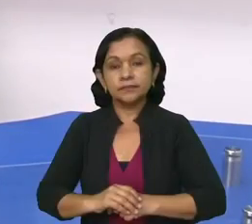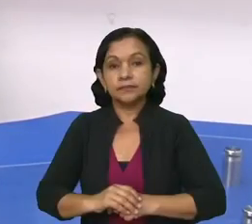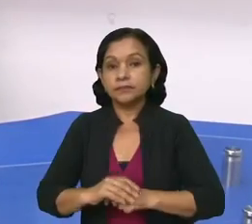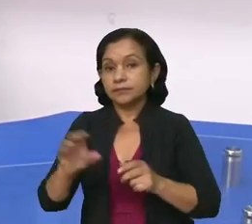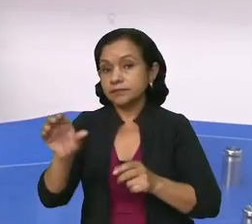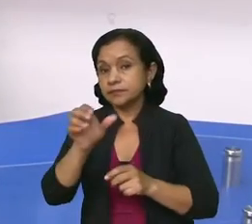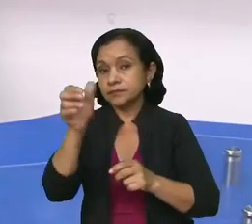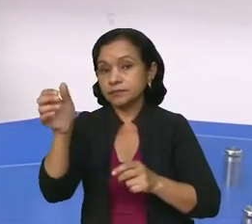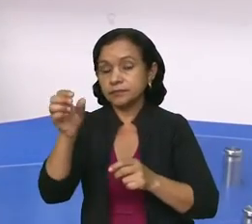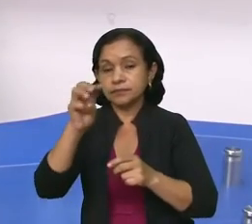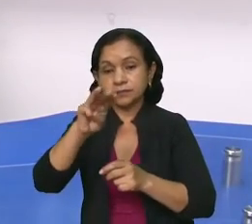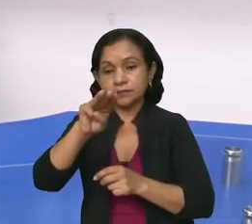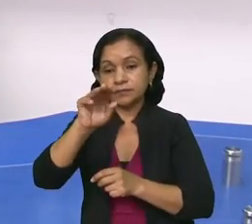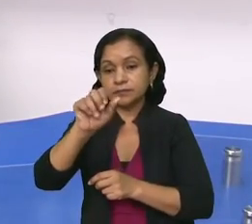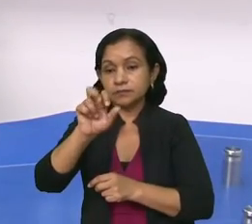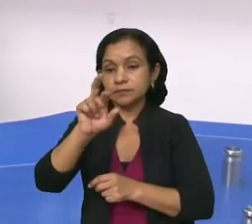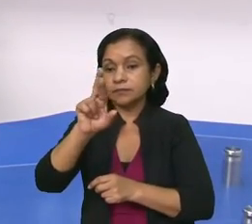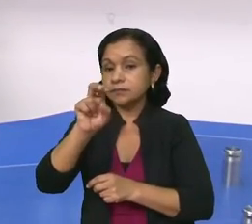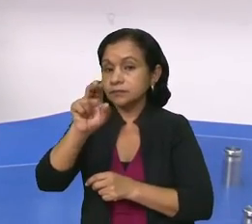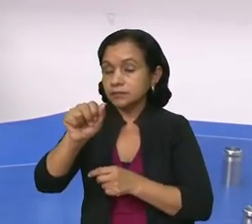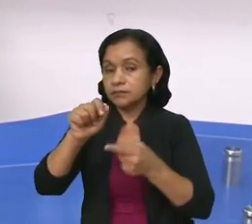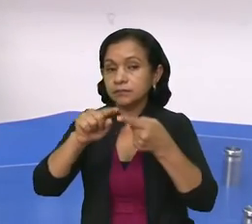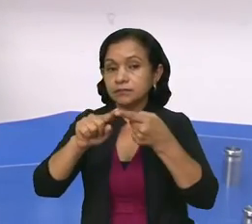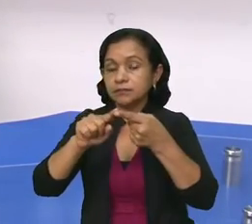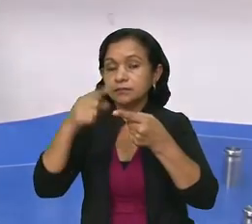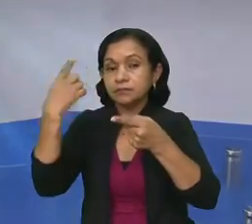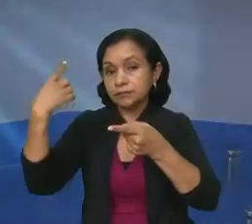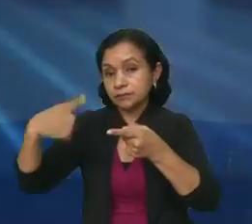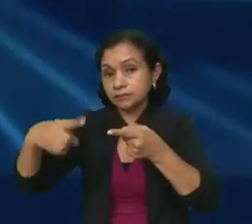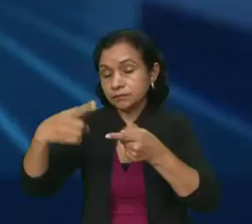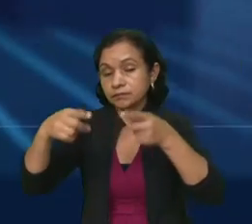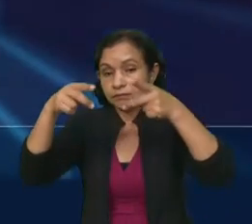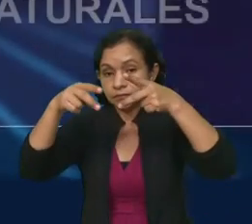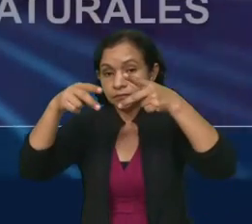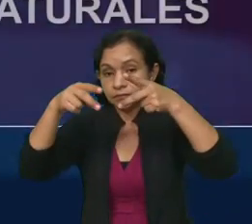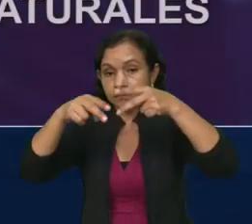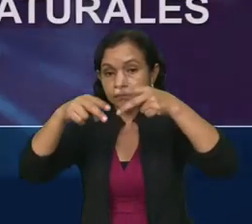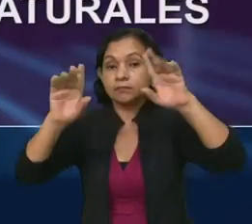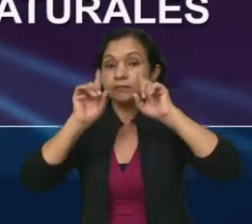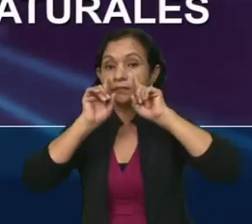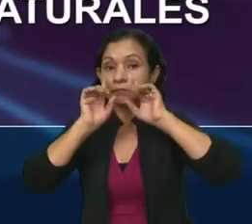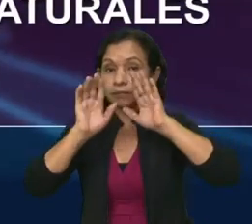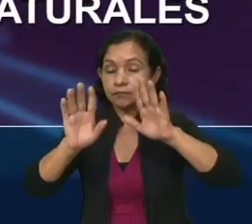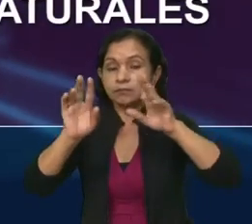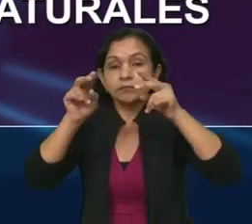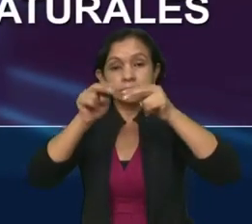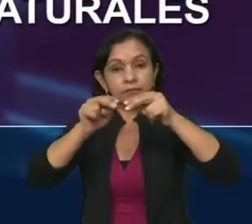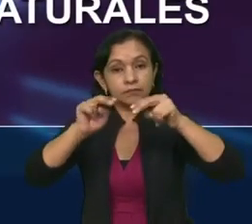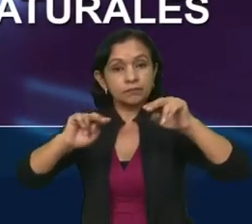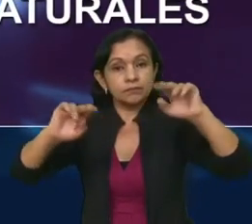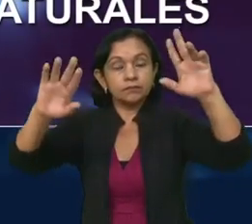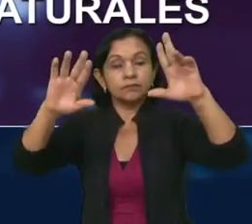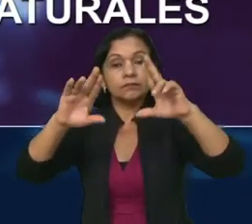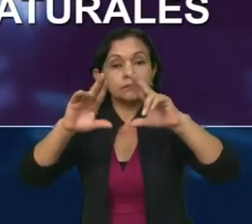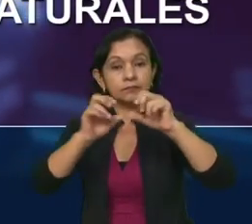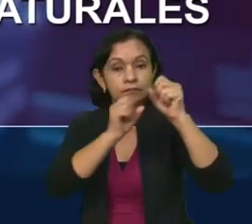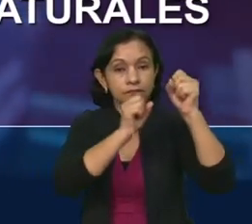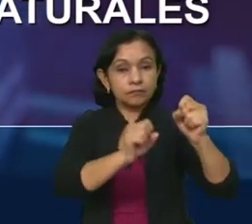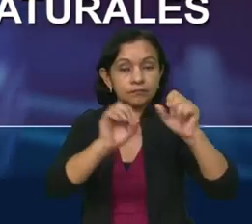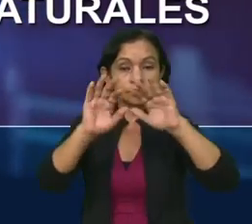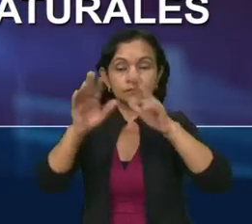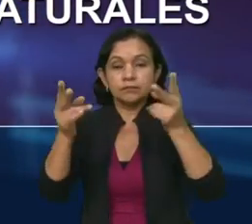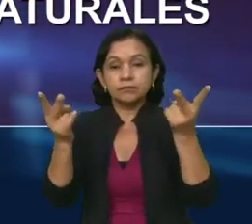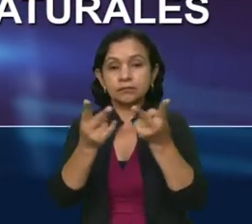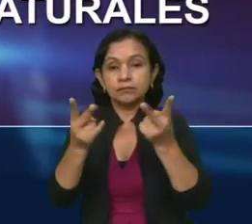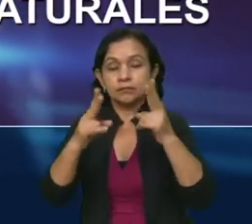Por otro lado, Marena e INAFOR continúan restituyendo los derechos ambientales y protegiendo los recursos naturales de las y los